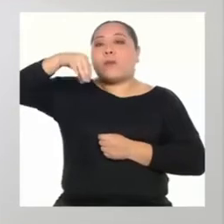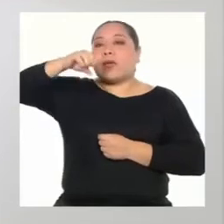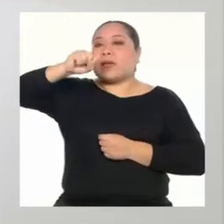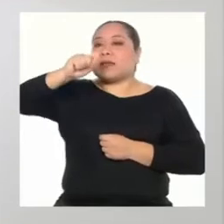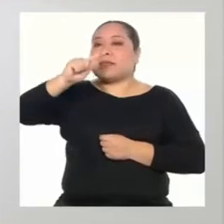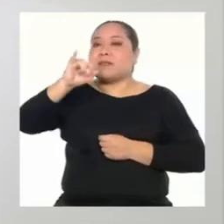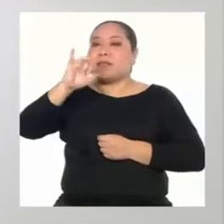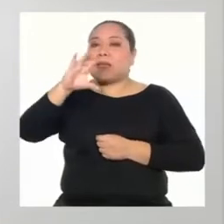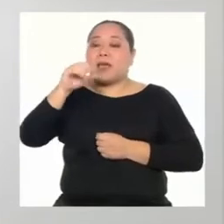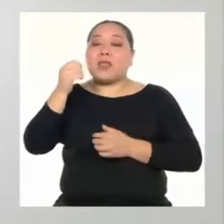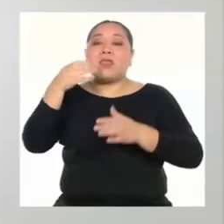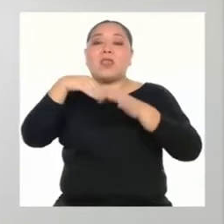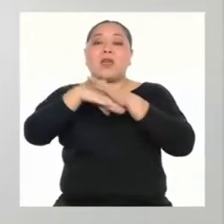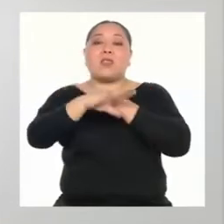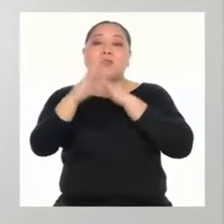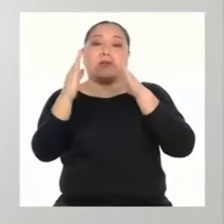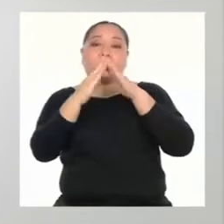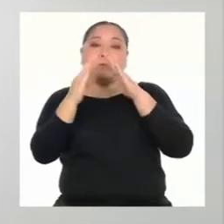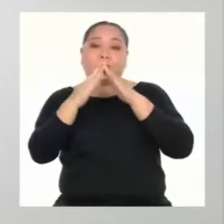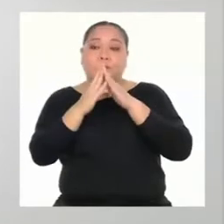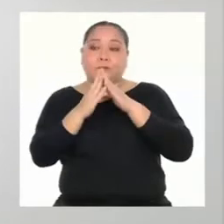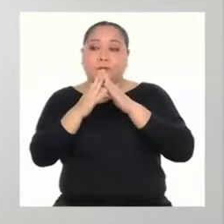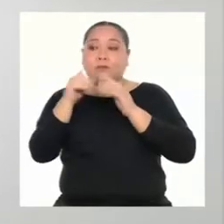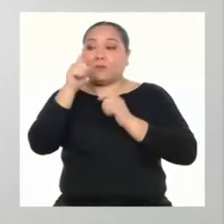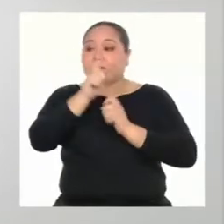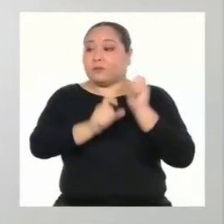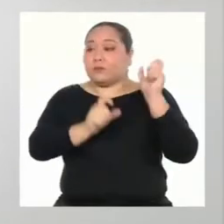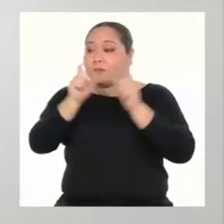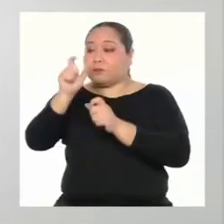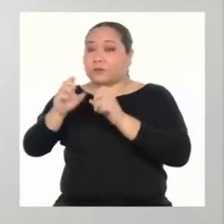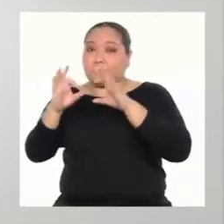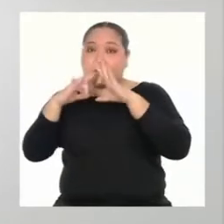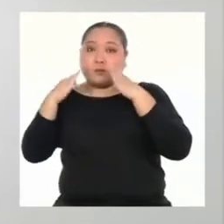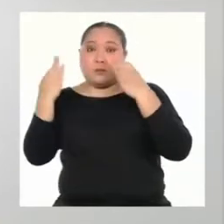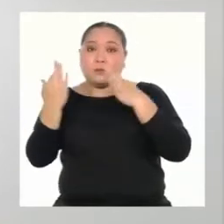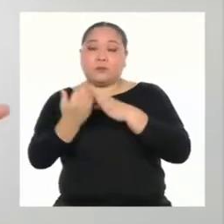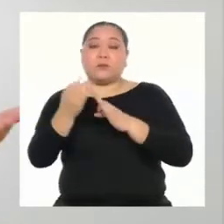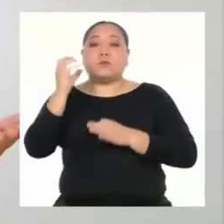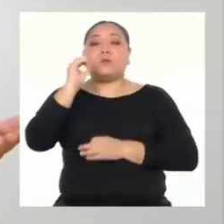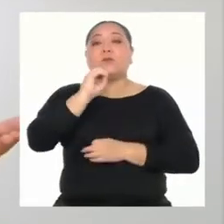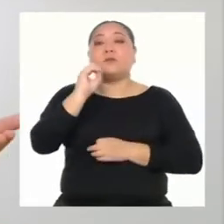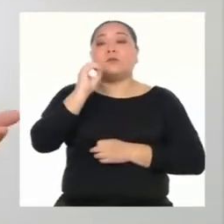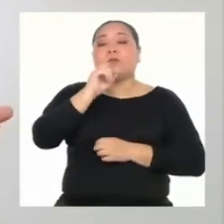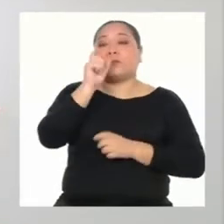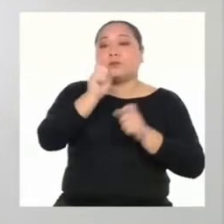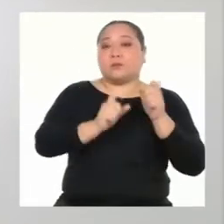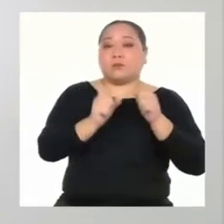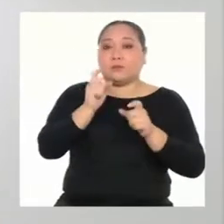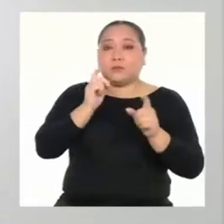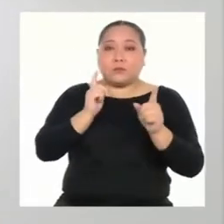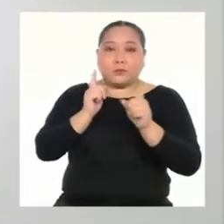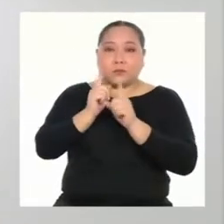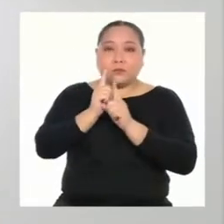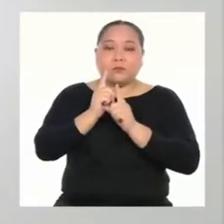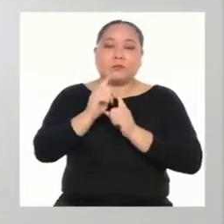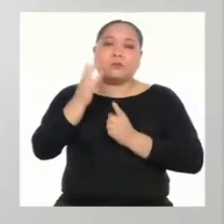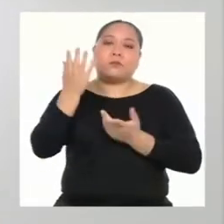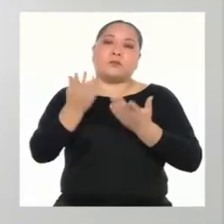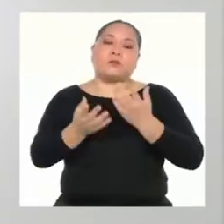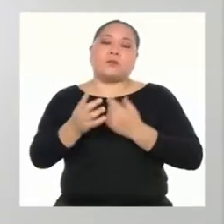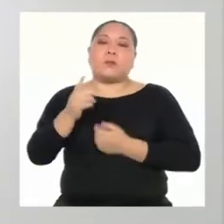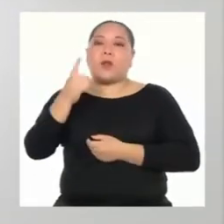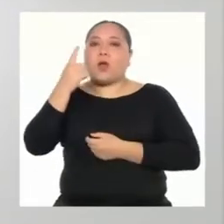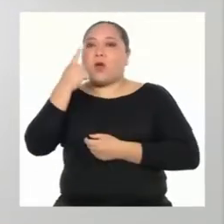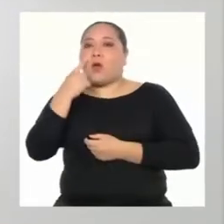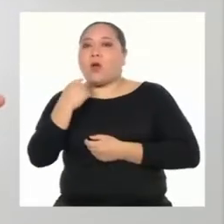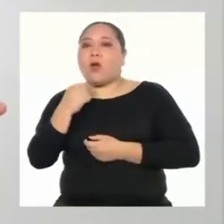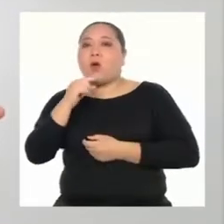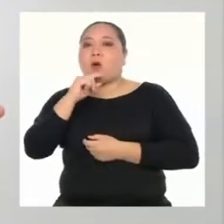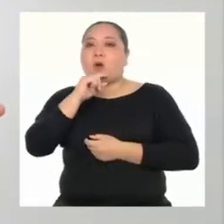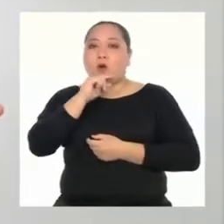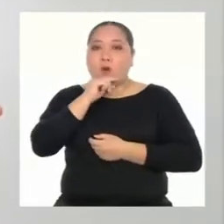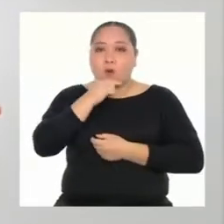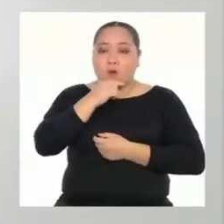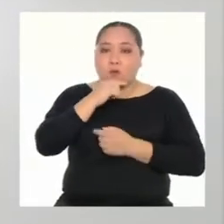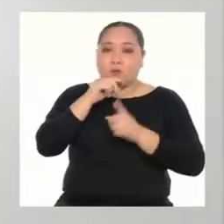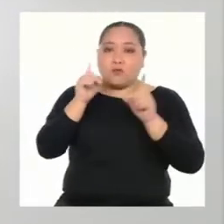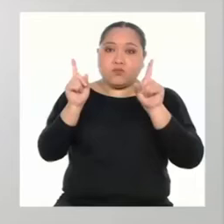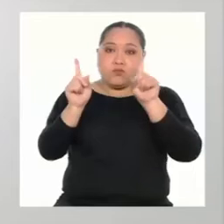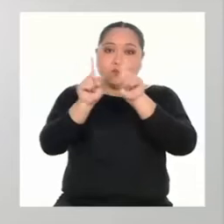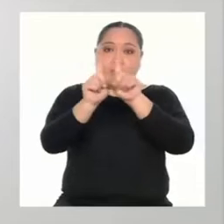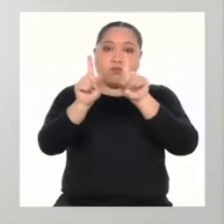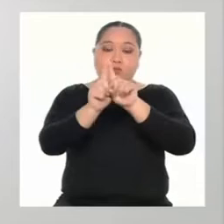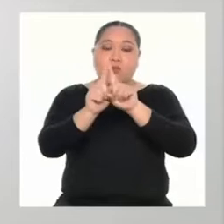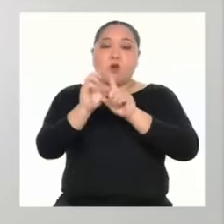hogar entre miembros de la familia o personas cercanas. Por lo general, sucede entre la pareja o entre los